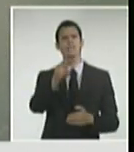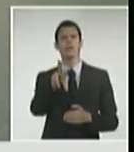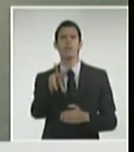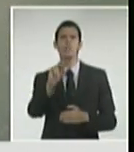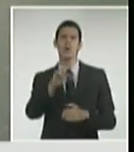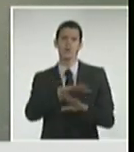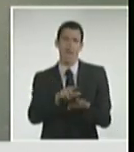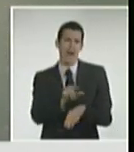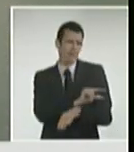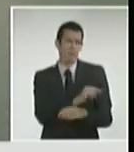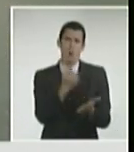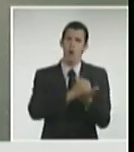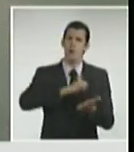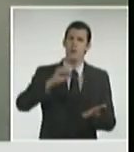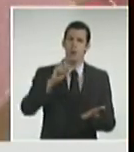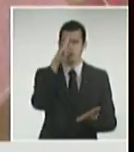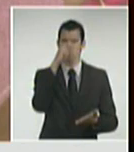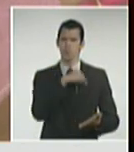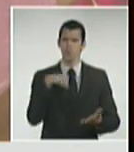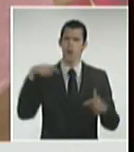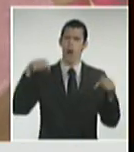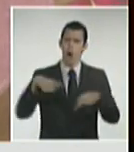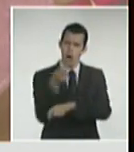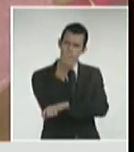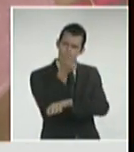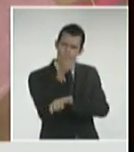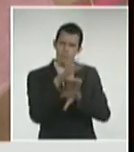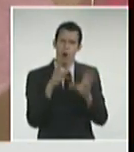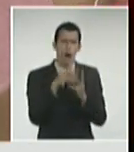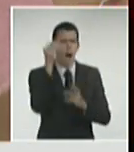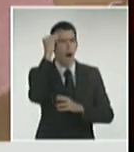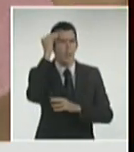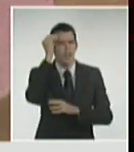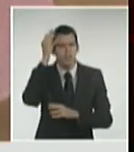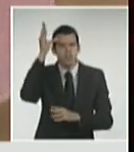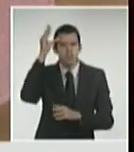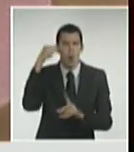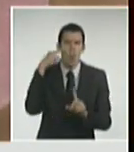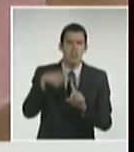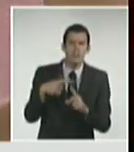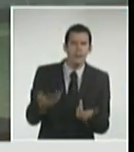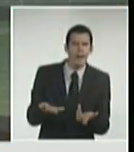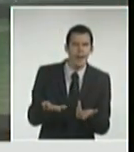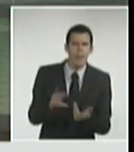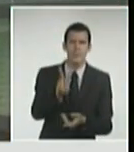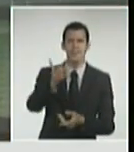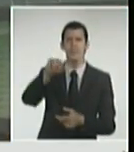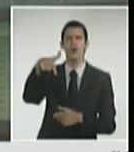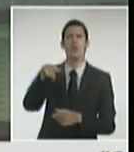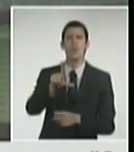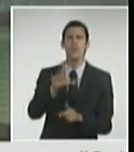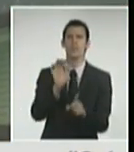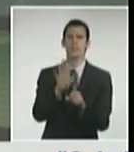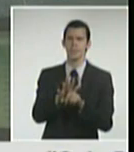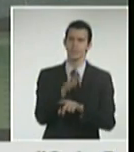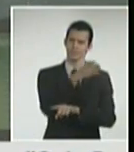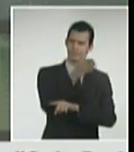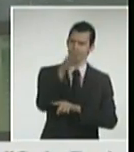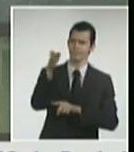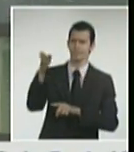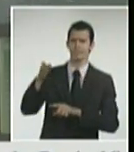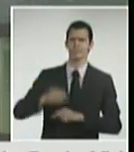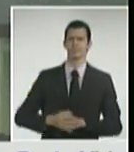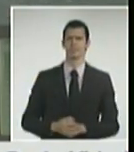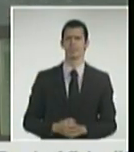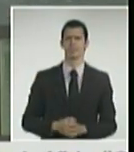vida laboral el próximo 26 de julio. Ellos apoyarán sobre todo los consultorios que hoy no tienen completo el personal o